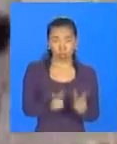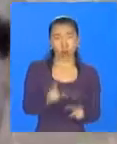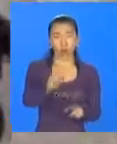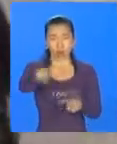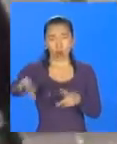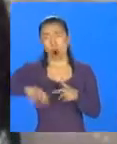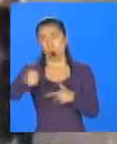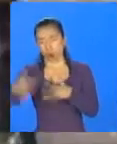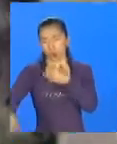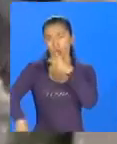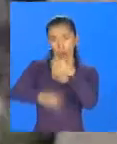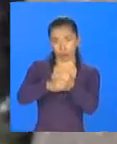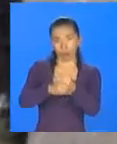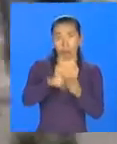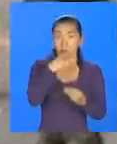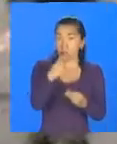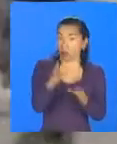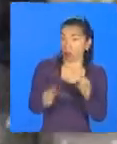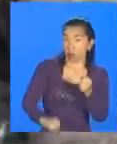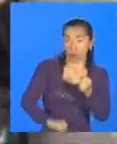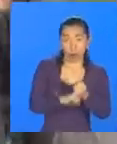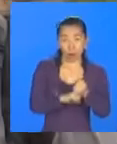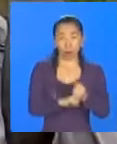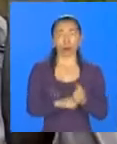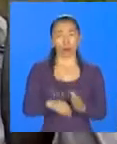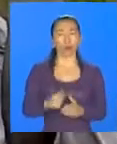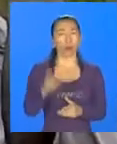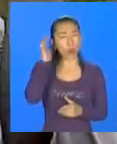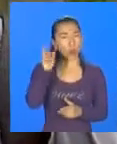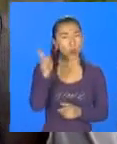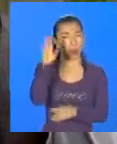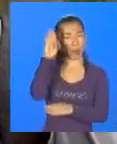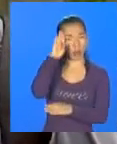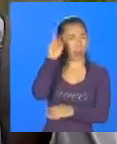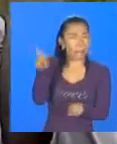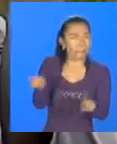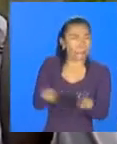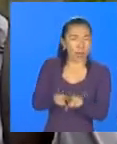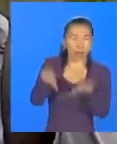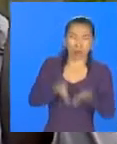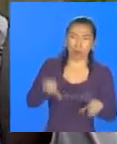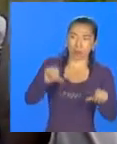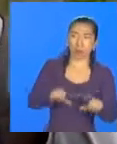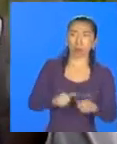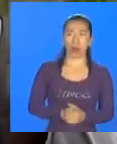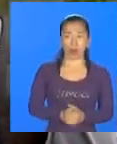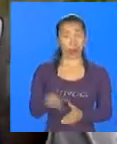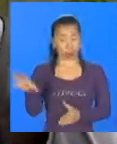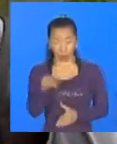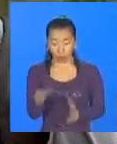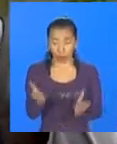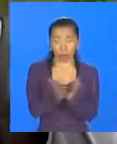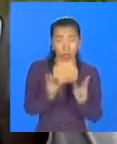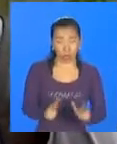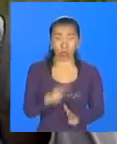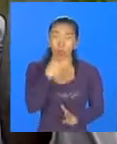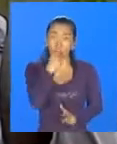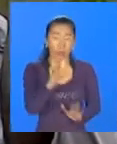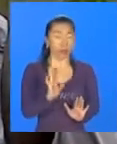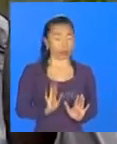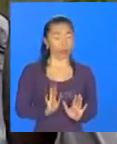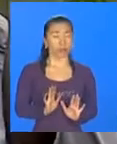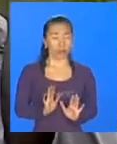han quedado en la impunidad por parte de esta fuerza policial. En el marco de estas jornadas de movilización, de protesta de los estudiantes, pues hay que decirlo,